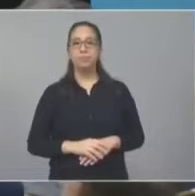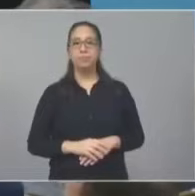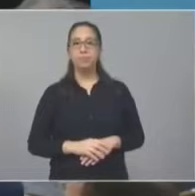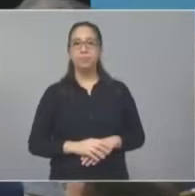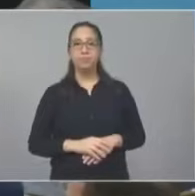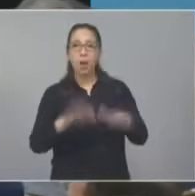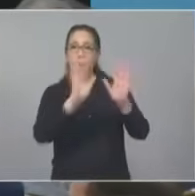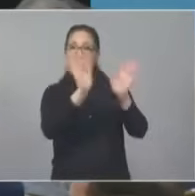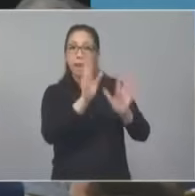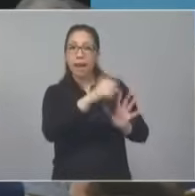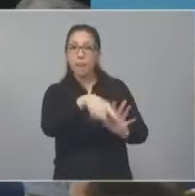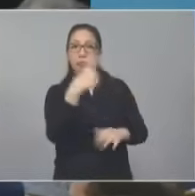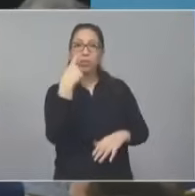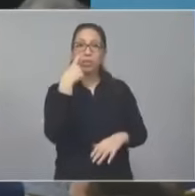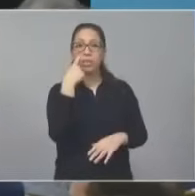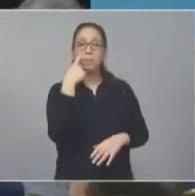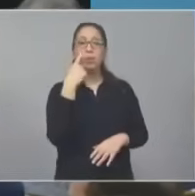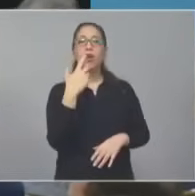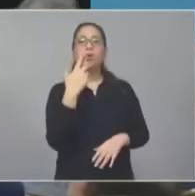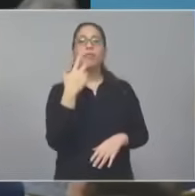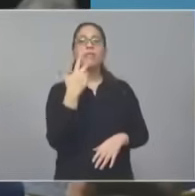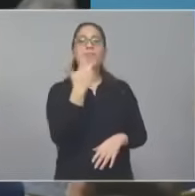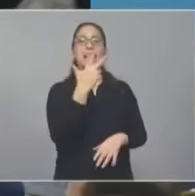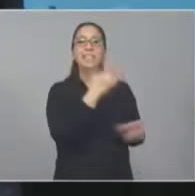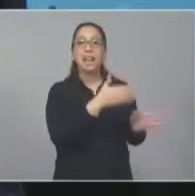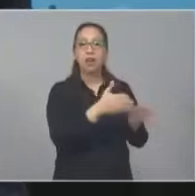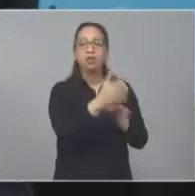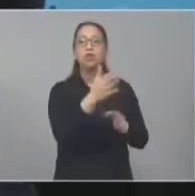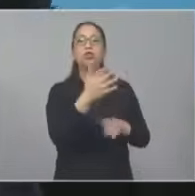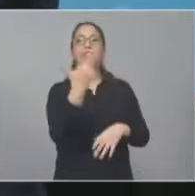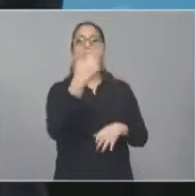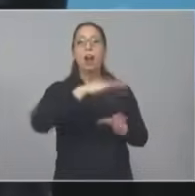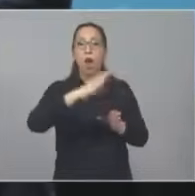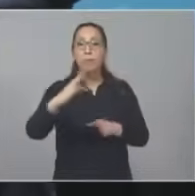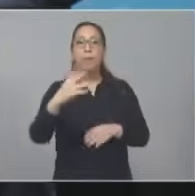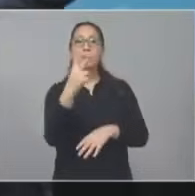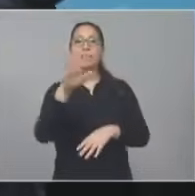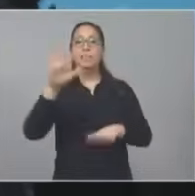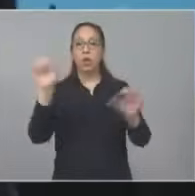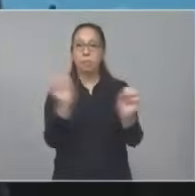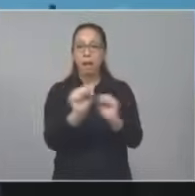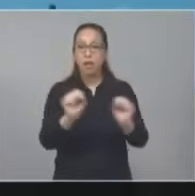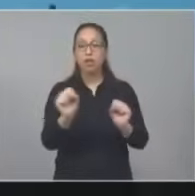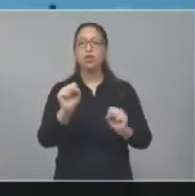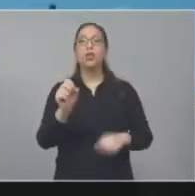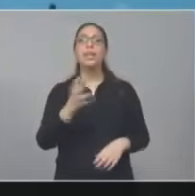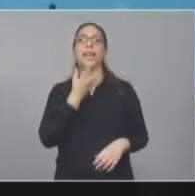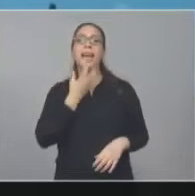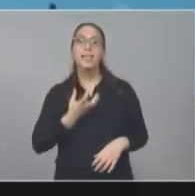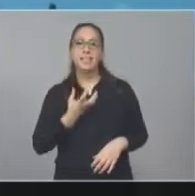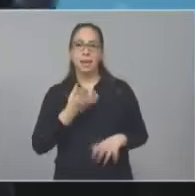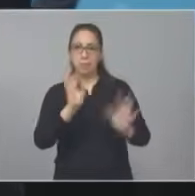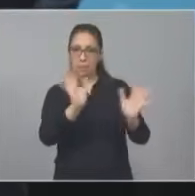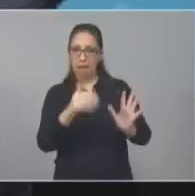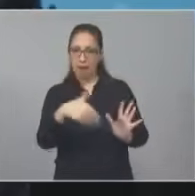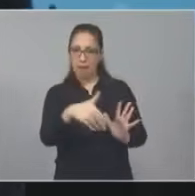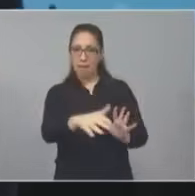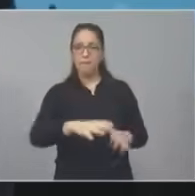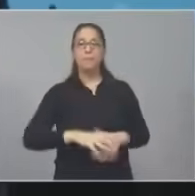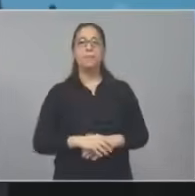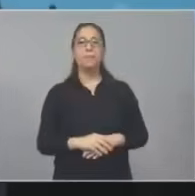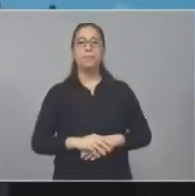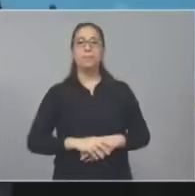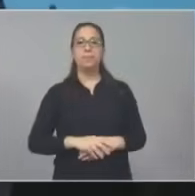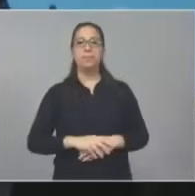vamos preparando a los municipios de Tres Arroyos, Tres Lomas, 25 de Mayo y Villa Gesell.